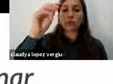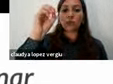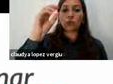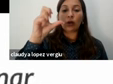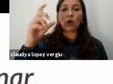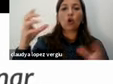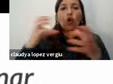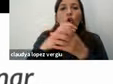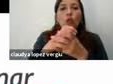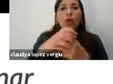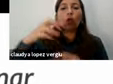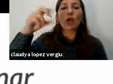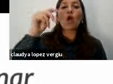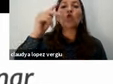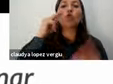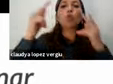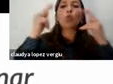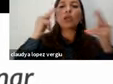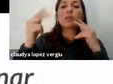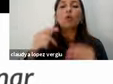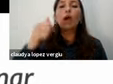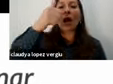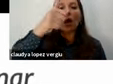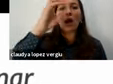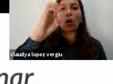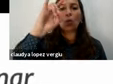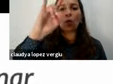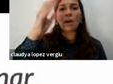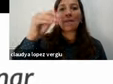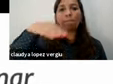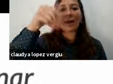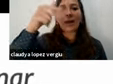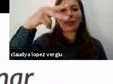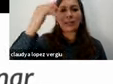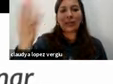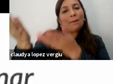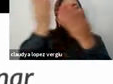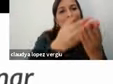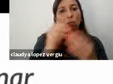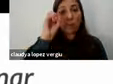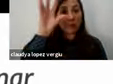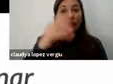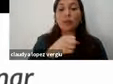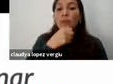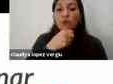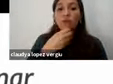coordinadora de turismo sostenible en Aguamaki, y la invitamos a prender su micrófono, por favor.